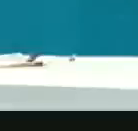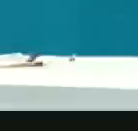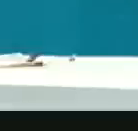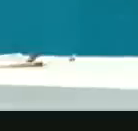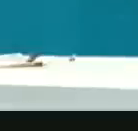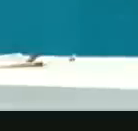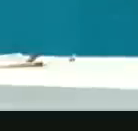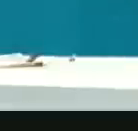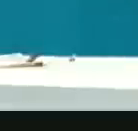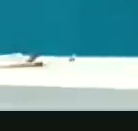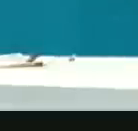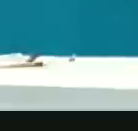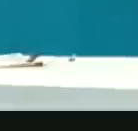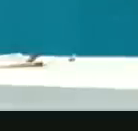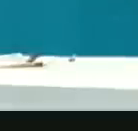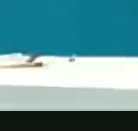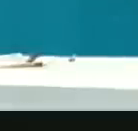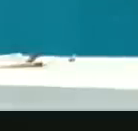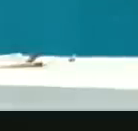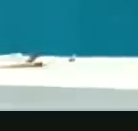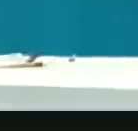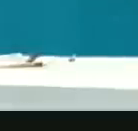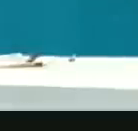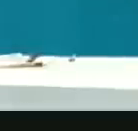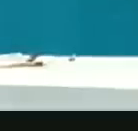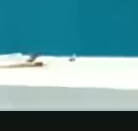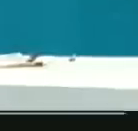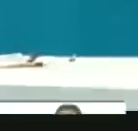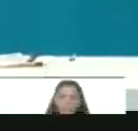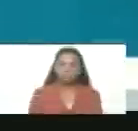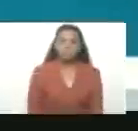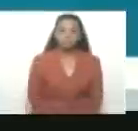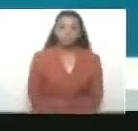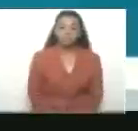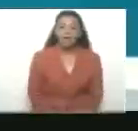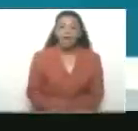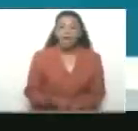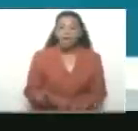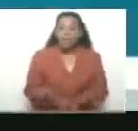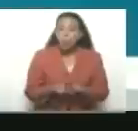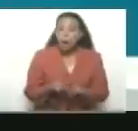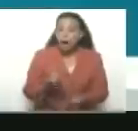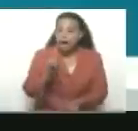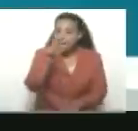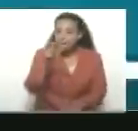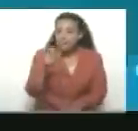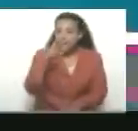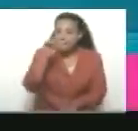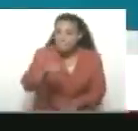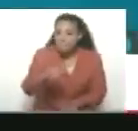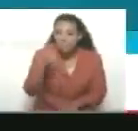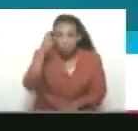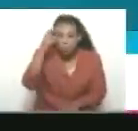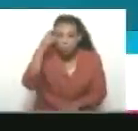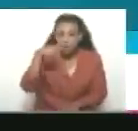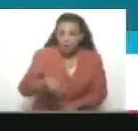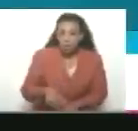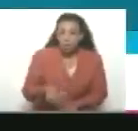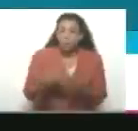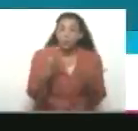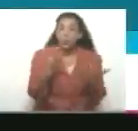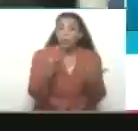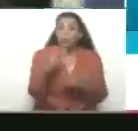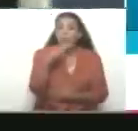octubre exactamente hace un año a esta hora estábamos en tejería a esta misma hora la